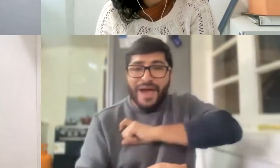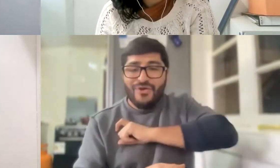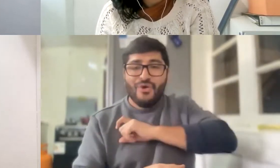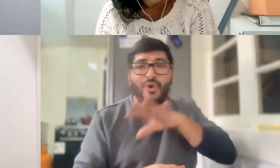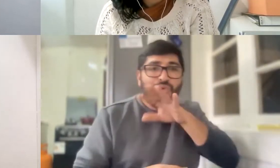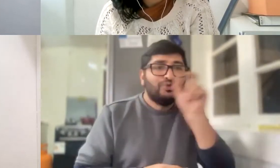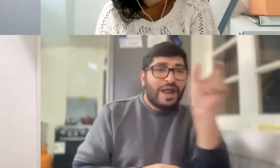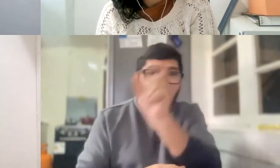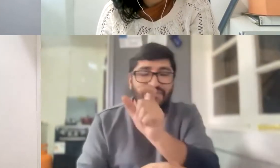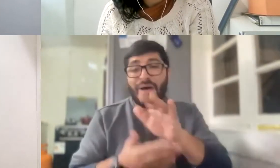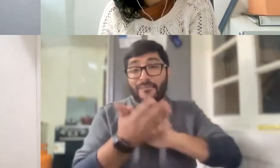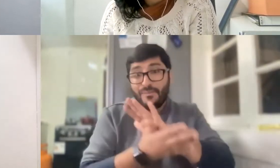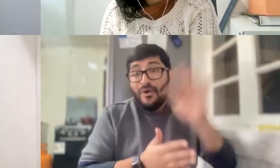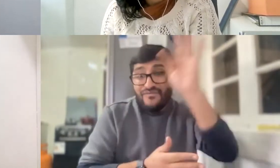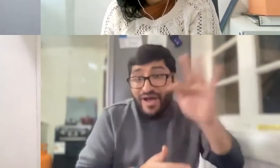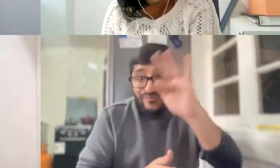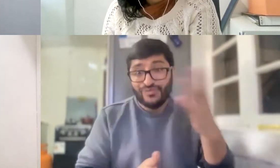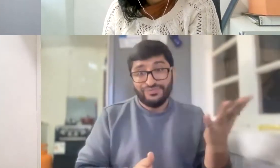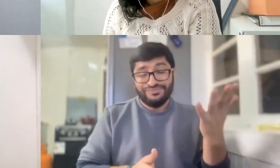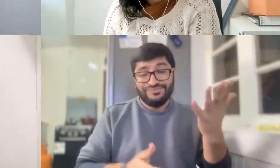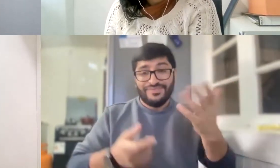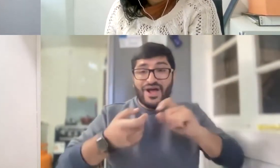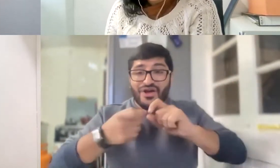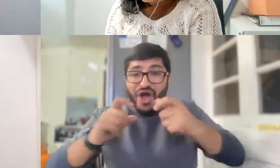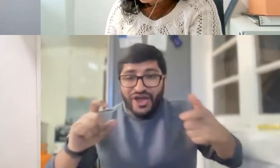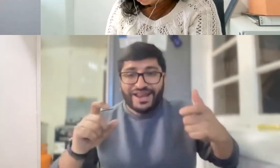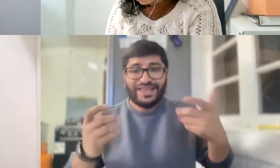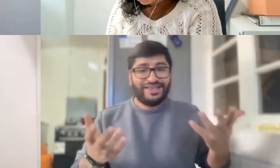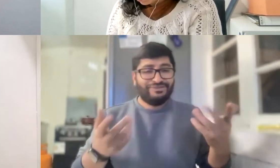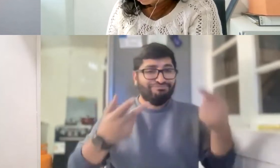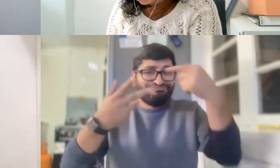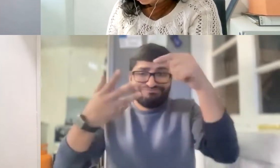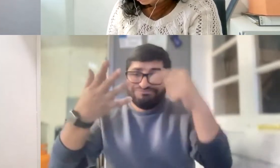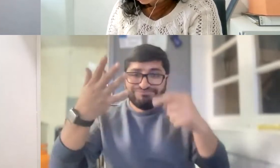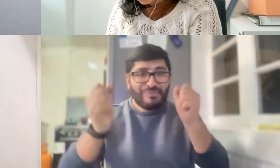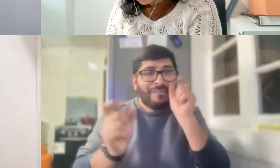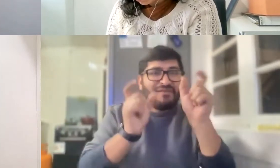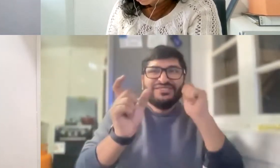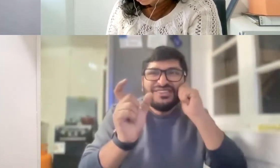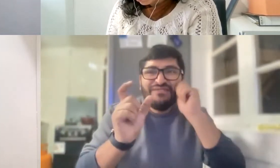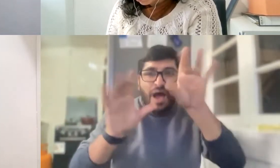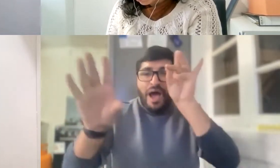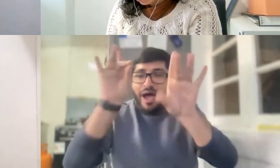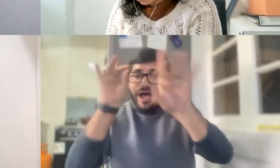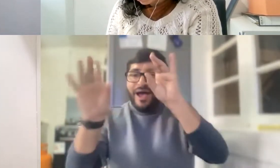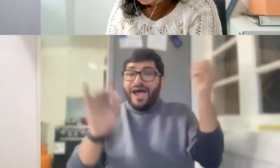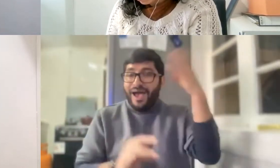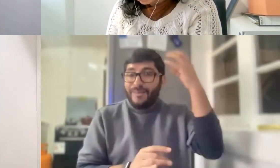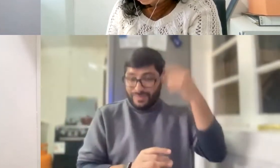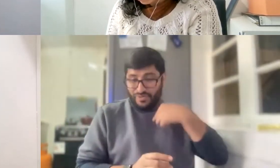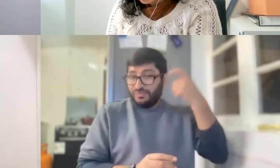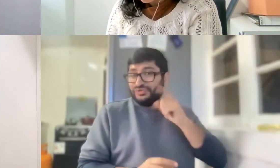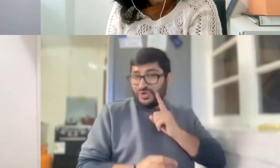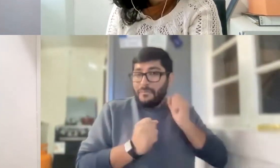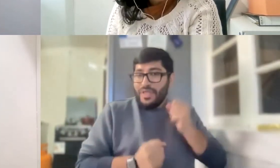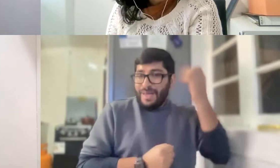y a evolucionar un poquito más en el tema de entender el español, ya la forma, el contexto, la gramática, el